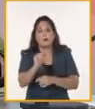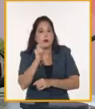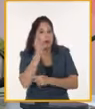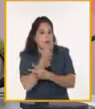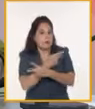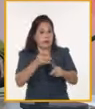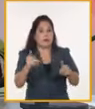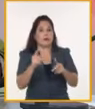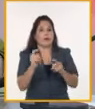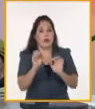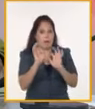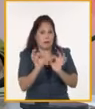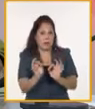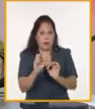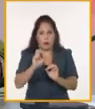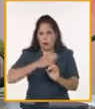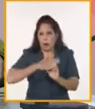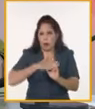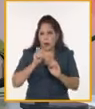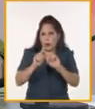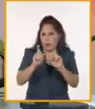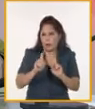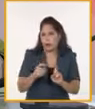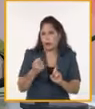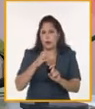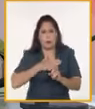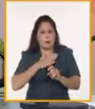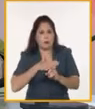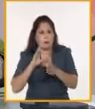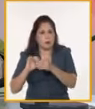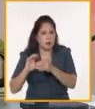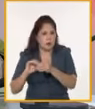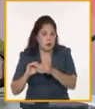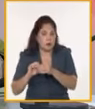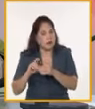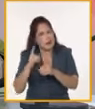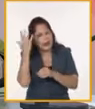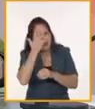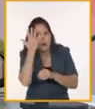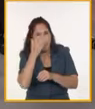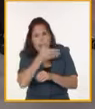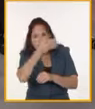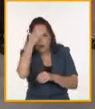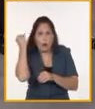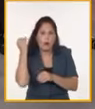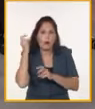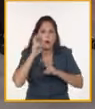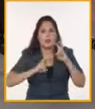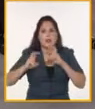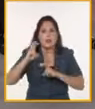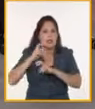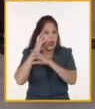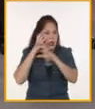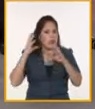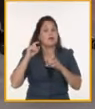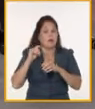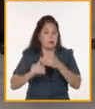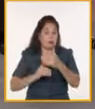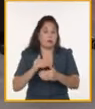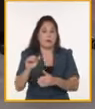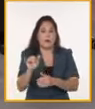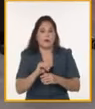consultados los propios cuentapropistas o dueños de mi pim y se me olvidó enunciar la Academia que también ha participado en todos estos procesos